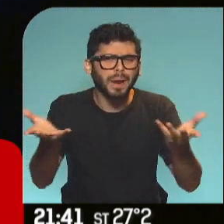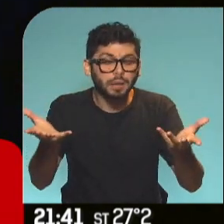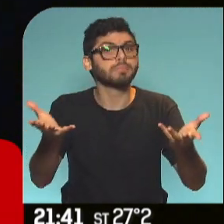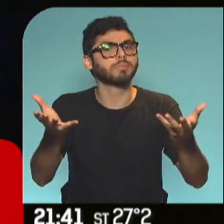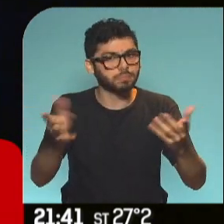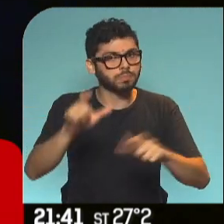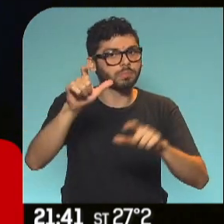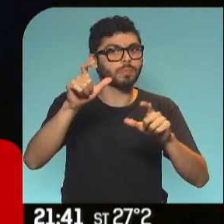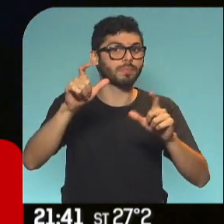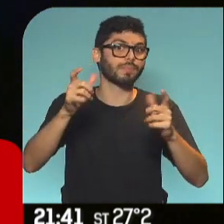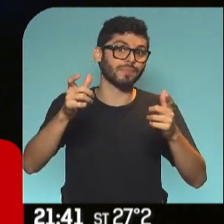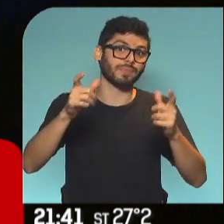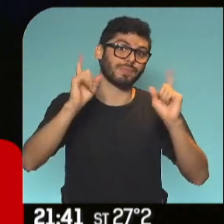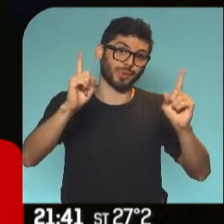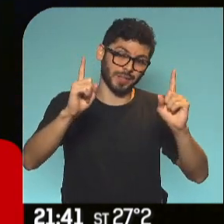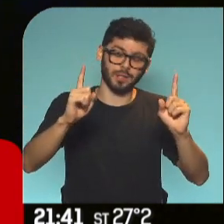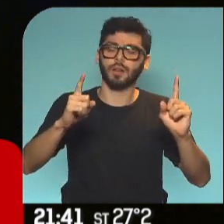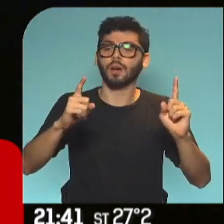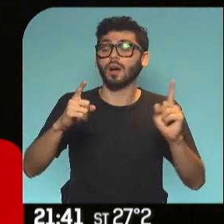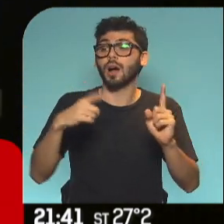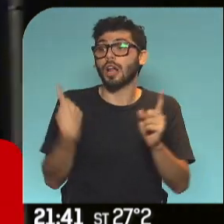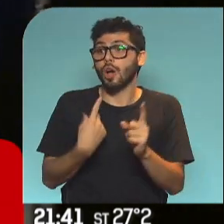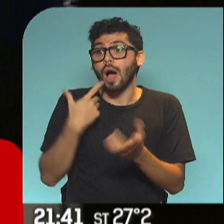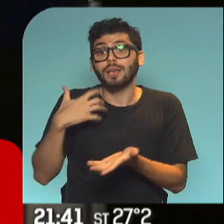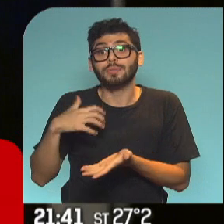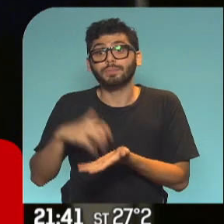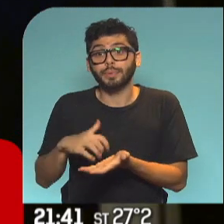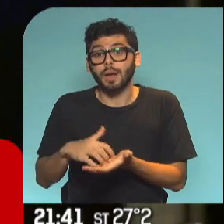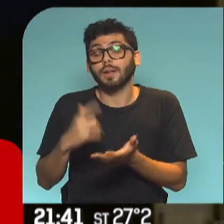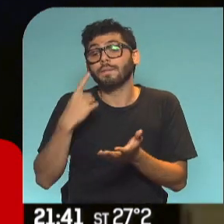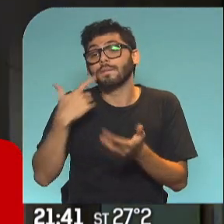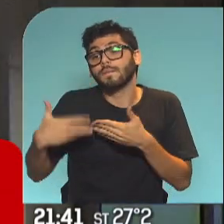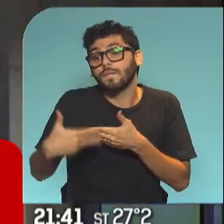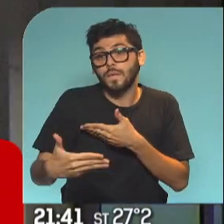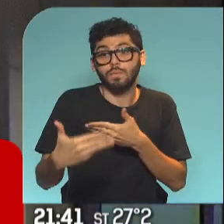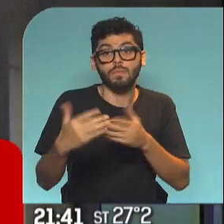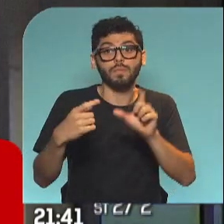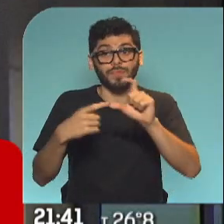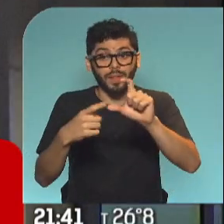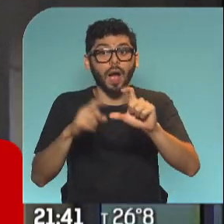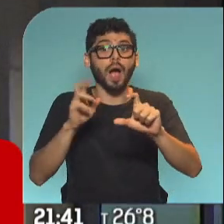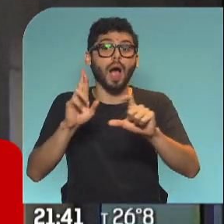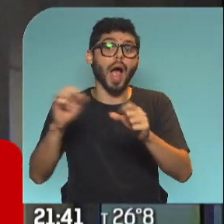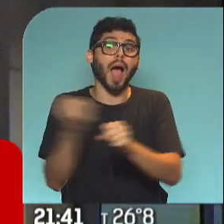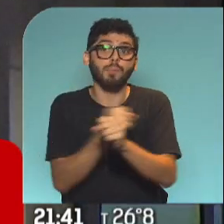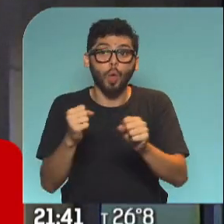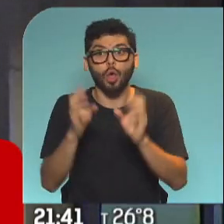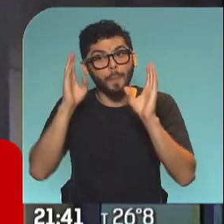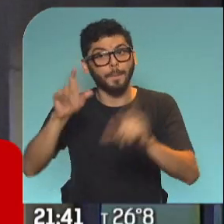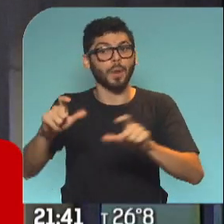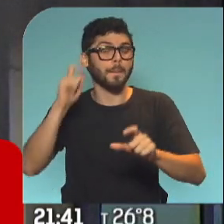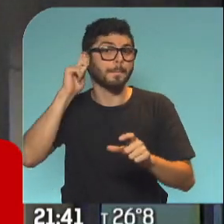estas dosis, a la espera de la aprobación para su utilización en adultos mayores de 60 y obviamente 70 años.